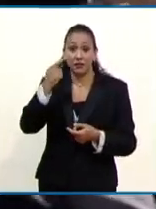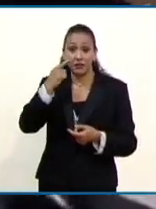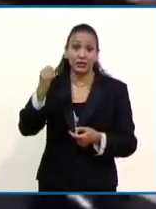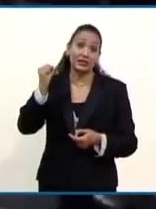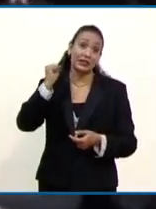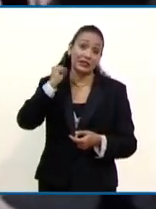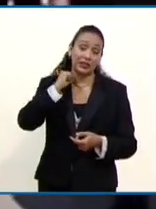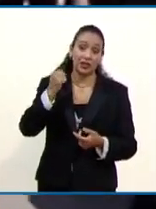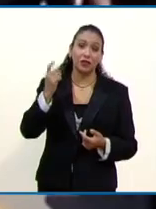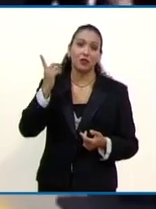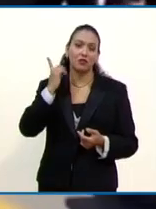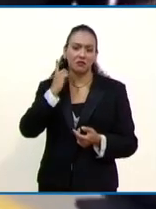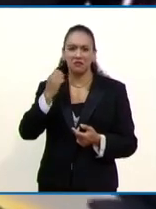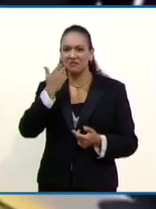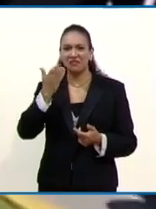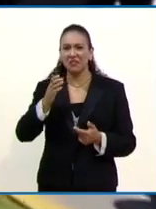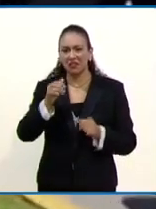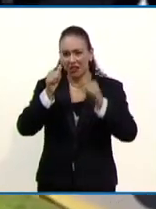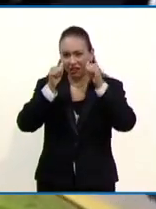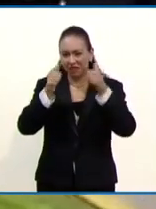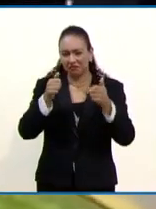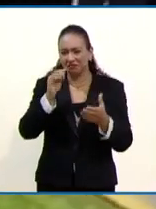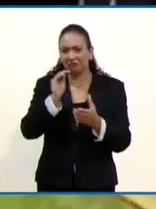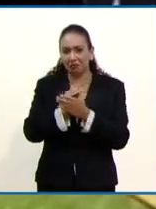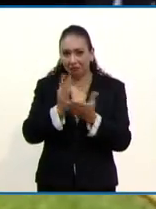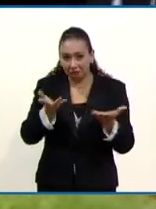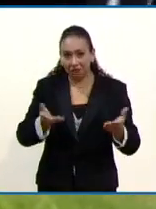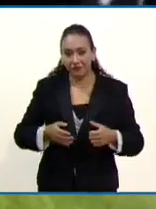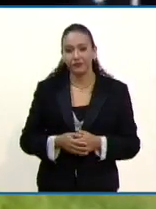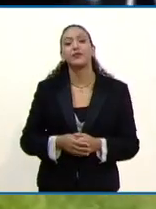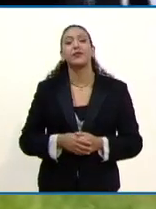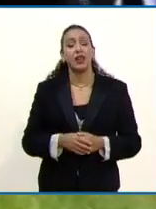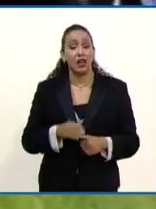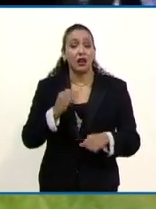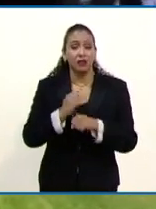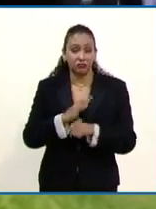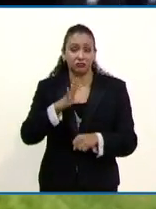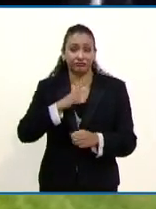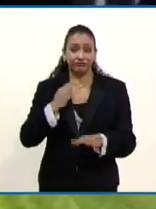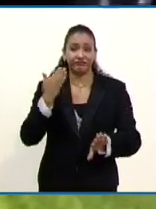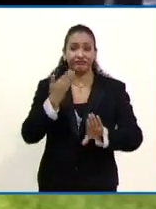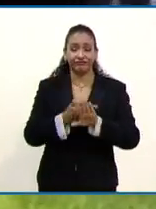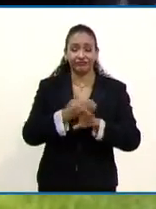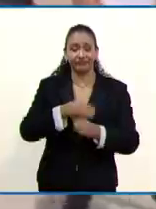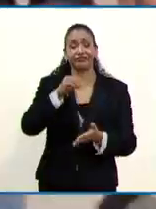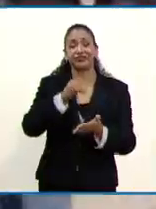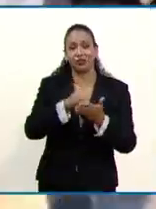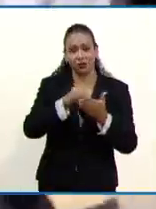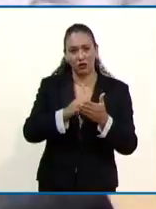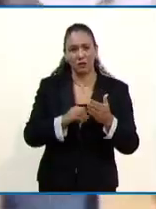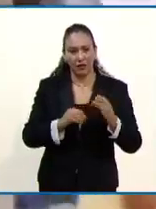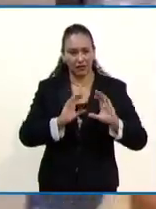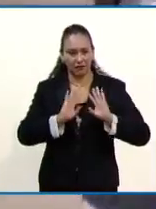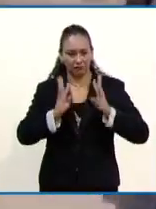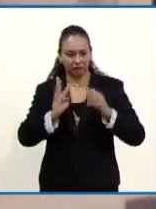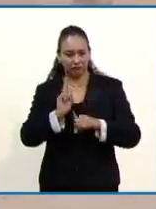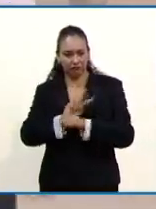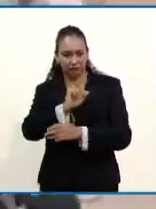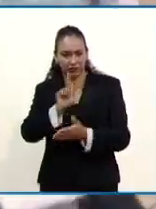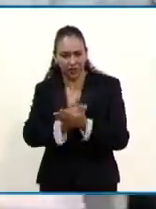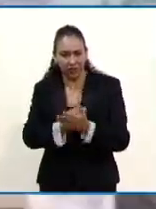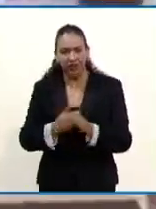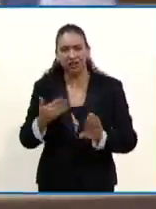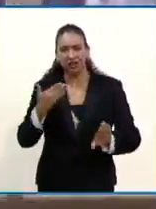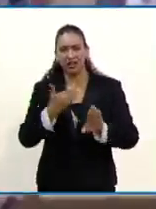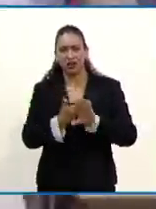legisladores a la negociación. Hicieron notar que han aumentado los ataques y amenazas en contra de la judicatura ante la decisión de